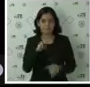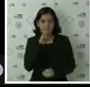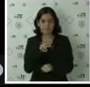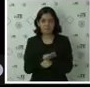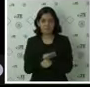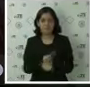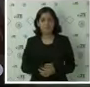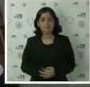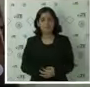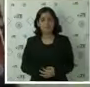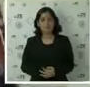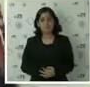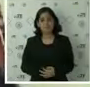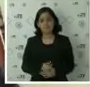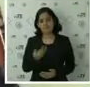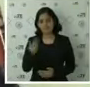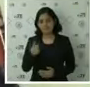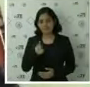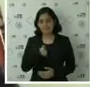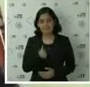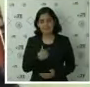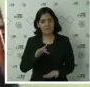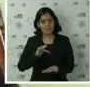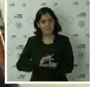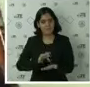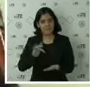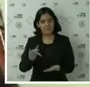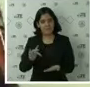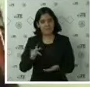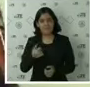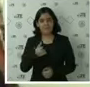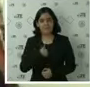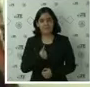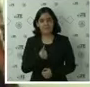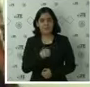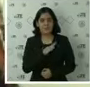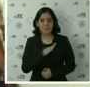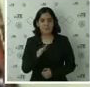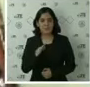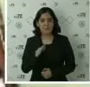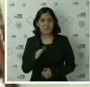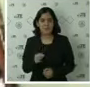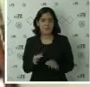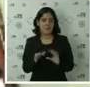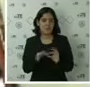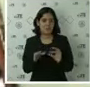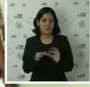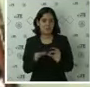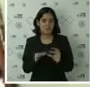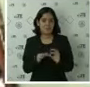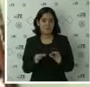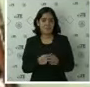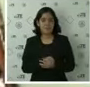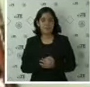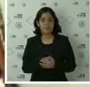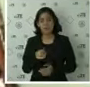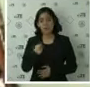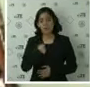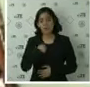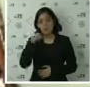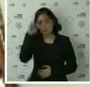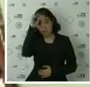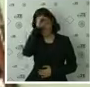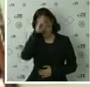Pues antes que nada, muy buenos días y agradezco que me hayan seleccionado para representar a mi institución educativa. Y desde mi punto de